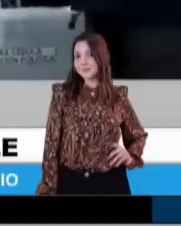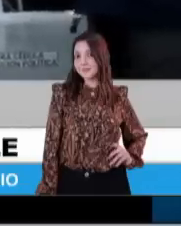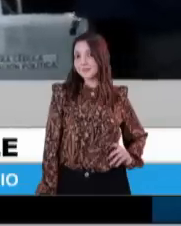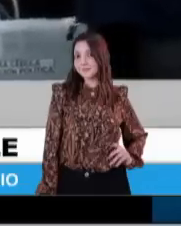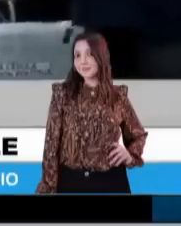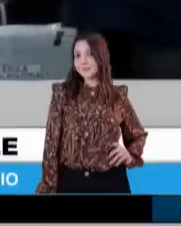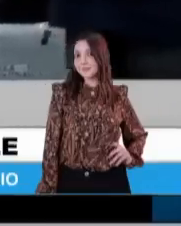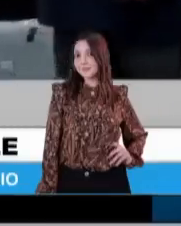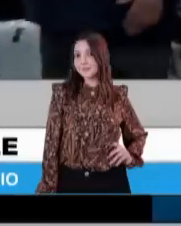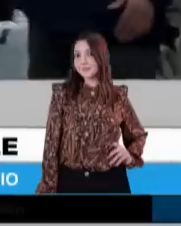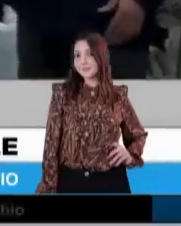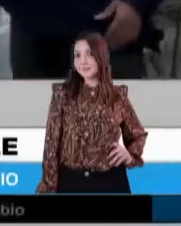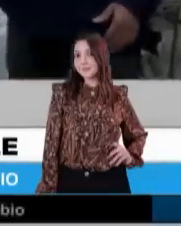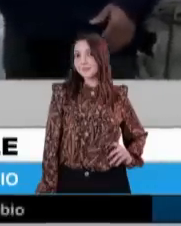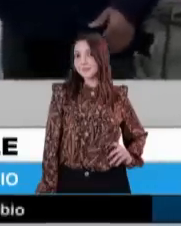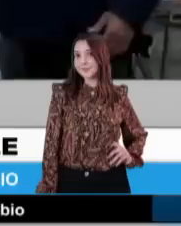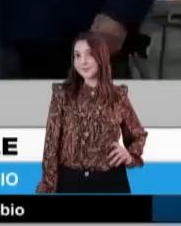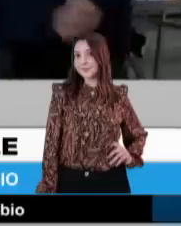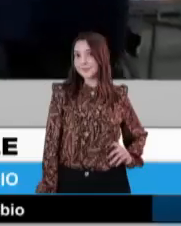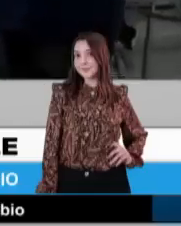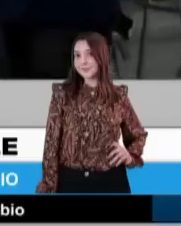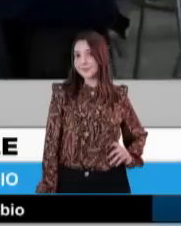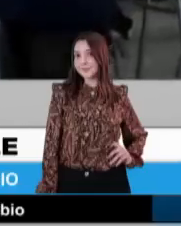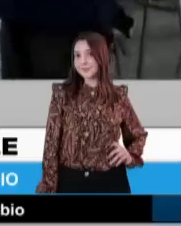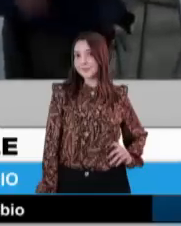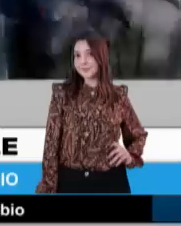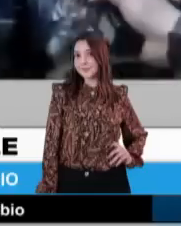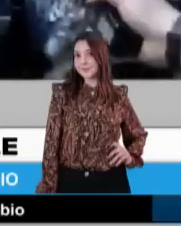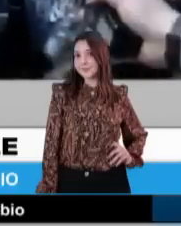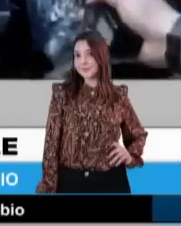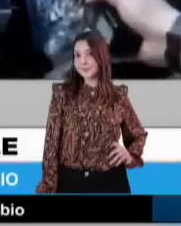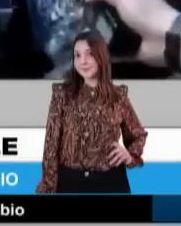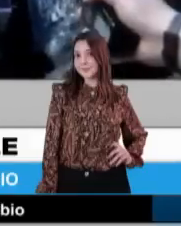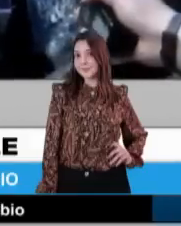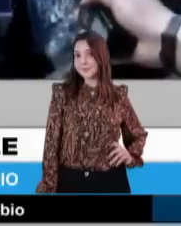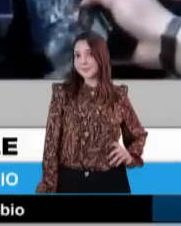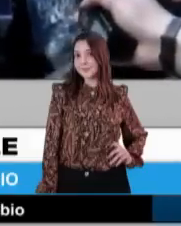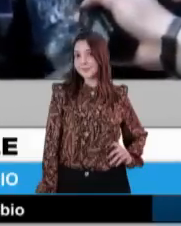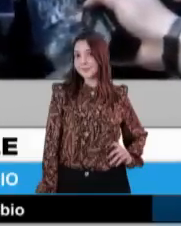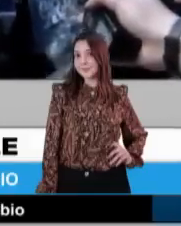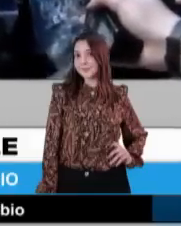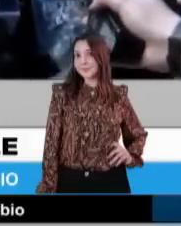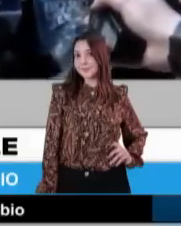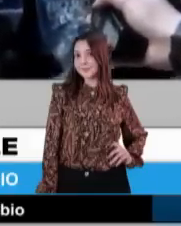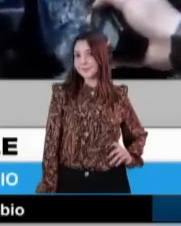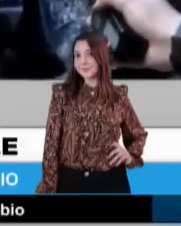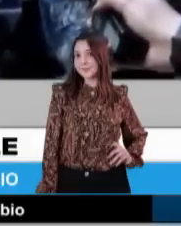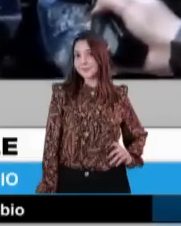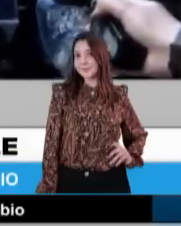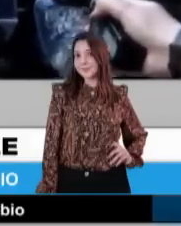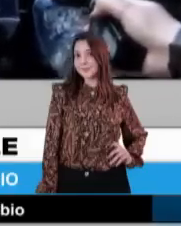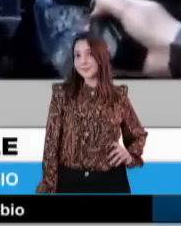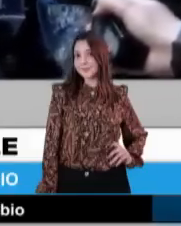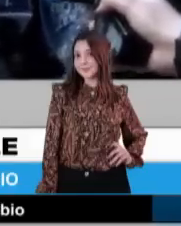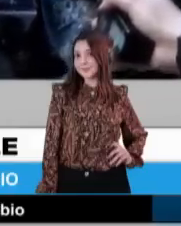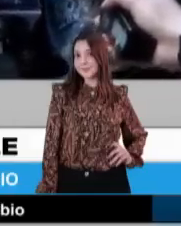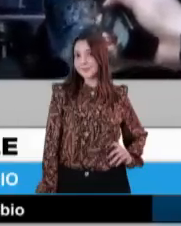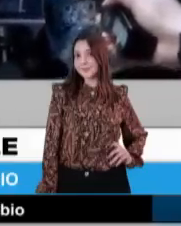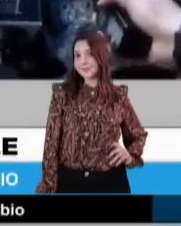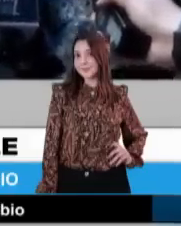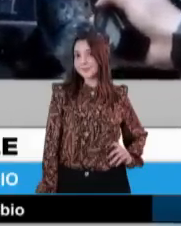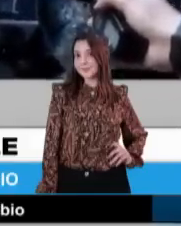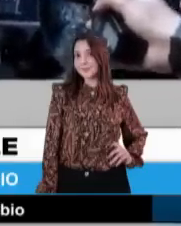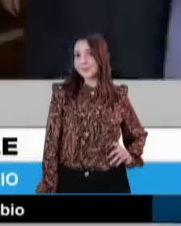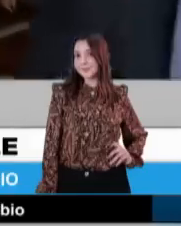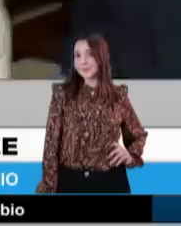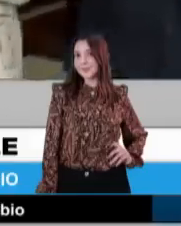la expresidenta Michelle Bachelet al texto constitucional. O sea, crítica dura a Ricardo Lagos por parte del senador de Revolución Democrática, Juan